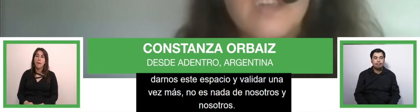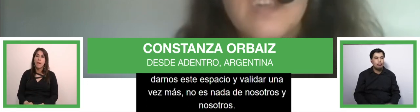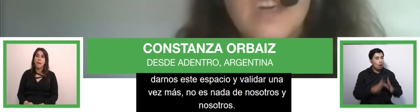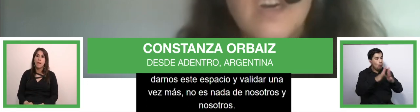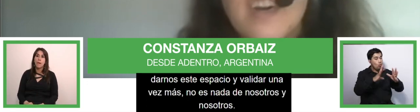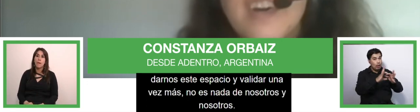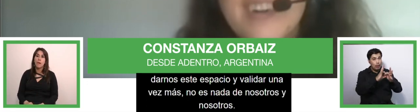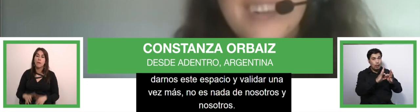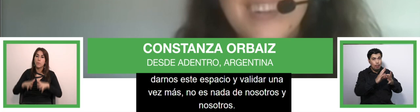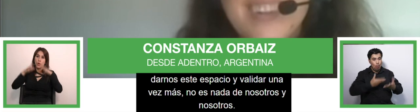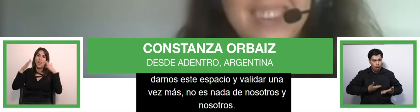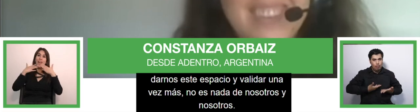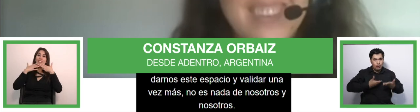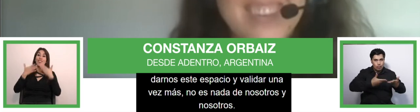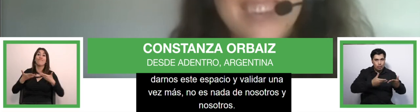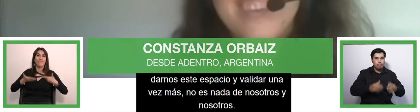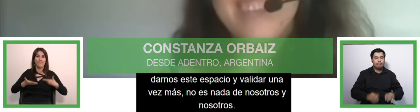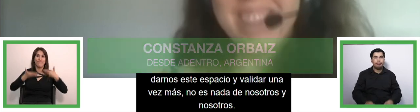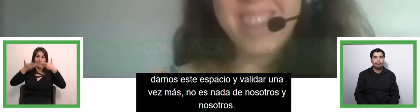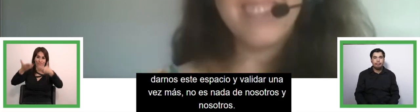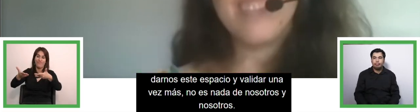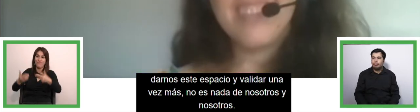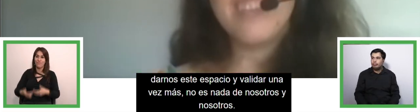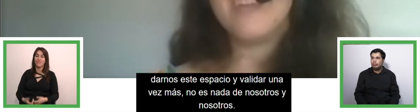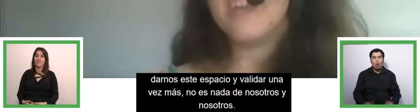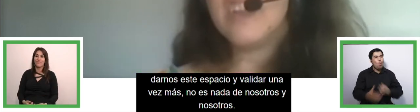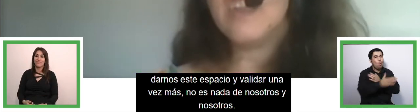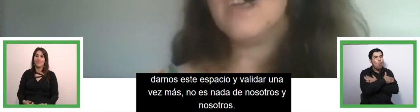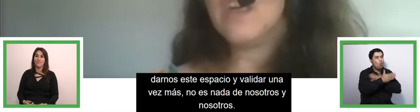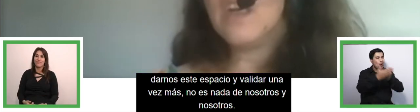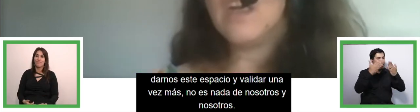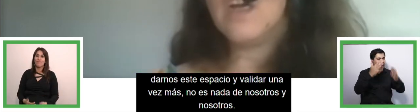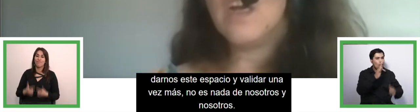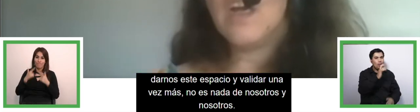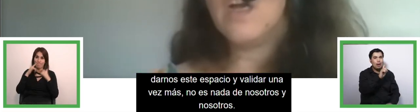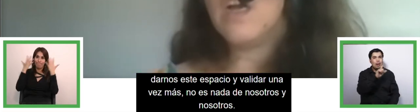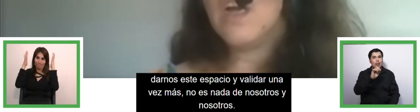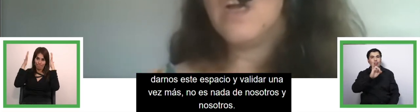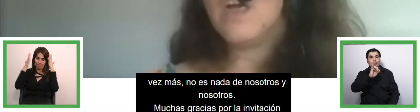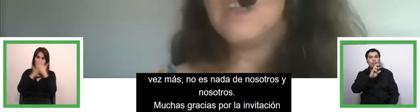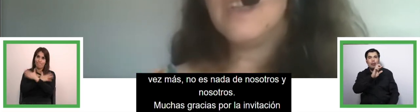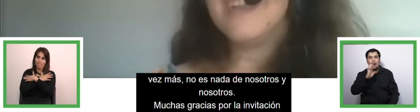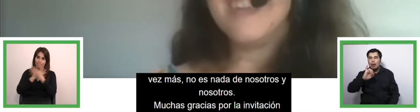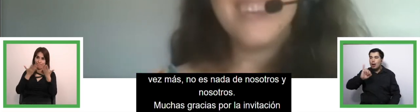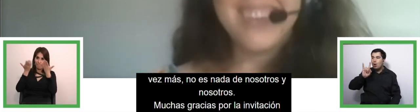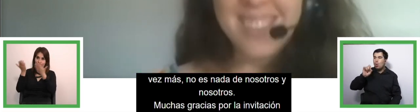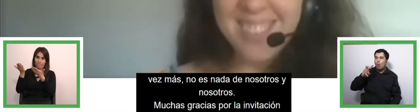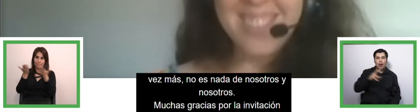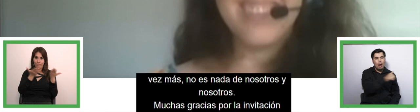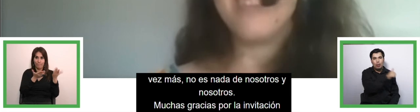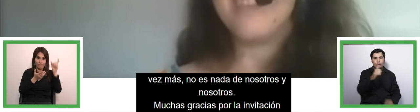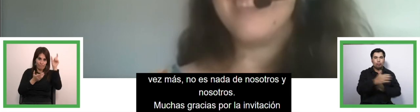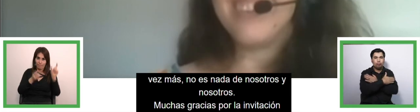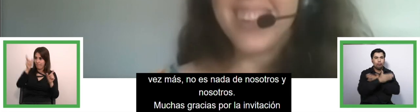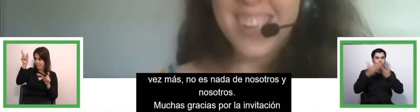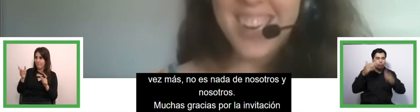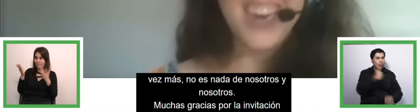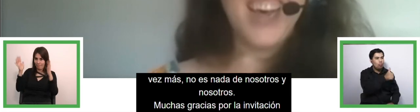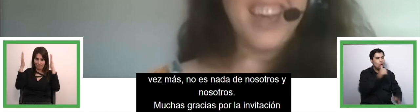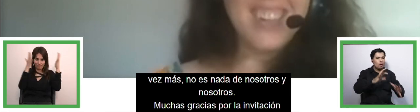Muchas gracias por la invitación. Un abrazo, Felipe, Juan, Constanza. Un abrazo a todos. Gracias. Gracias por la invitación. Un abrazo.